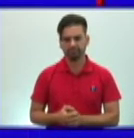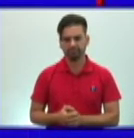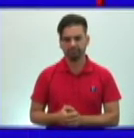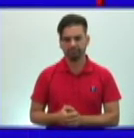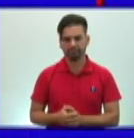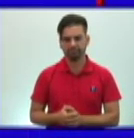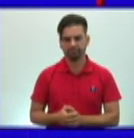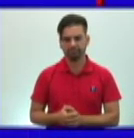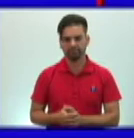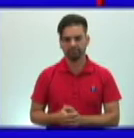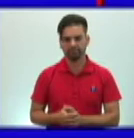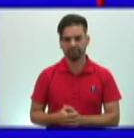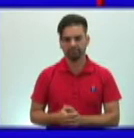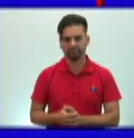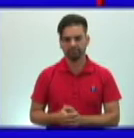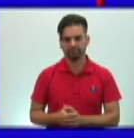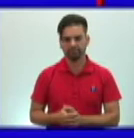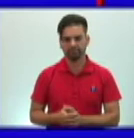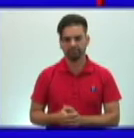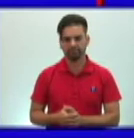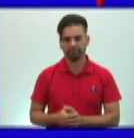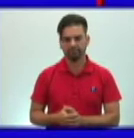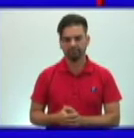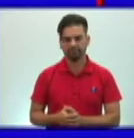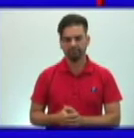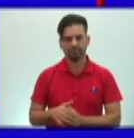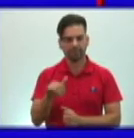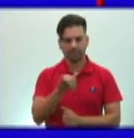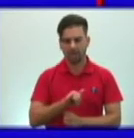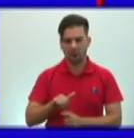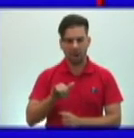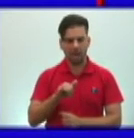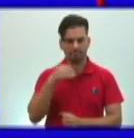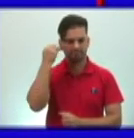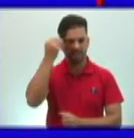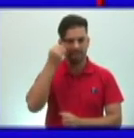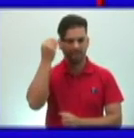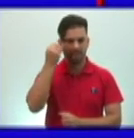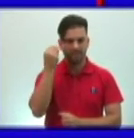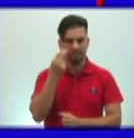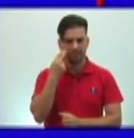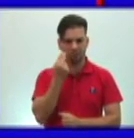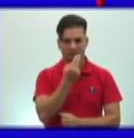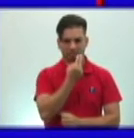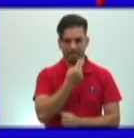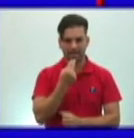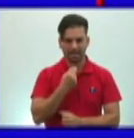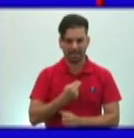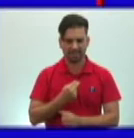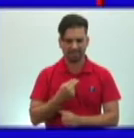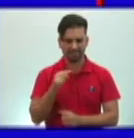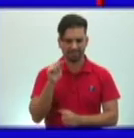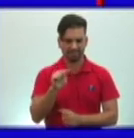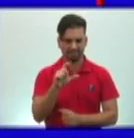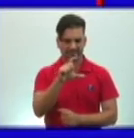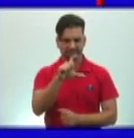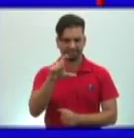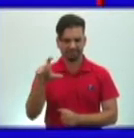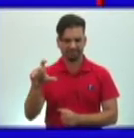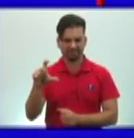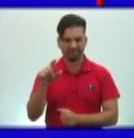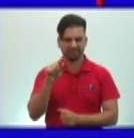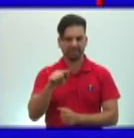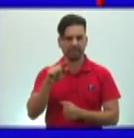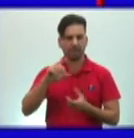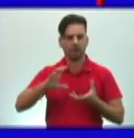Y recurro una vez más a Martí, porque es una cita que expresa precisamente una manera de entender